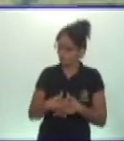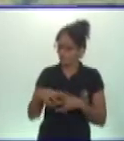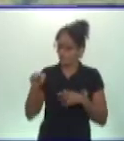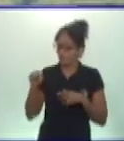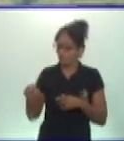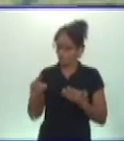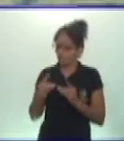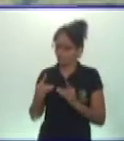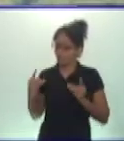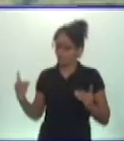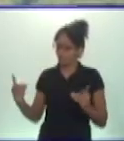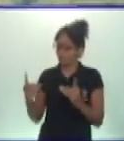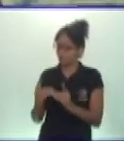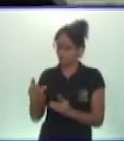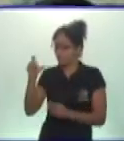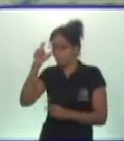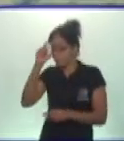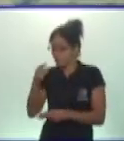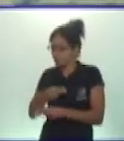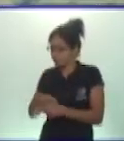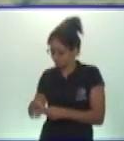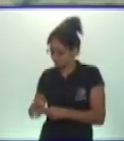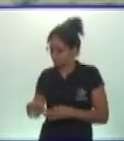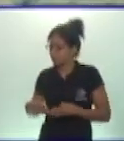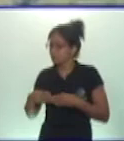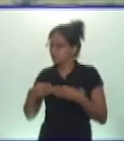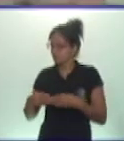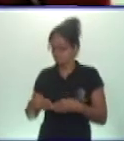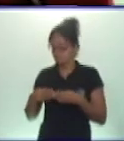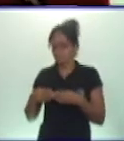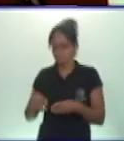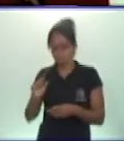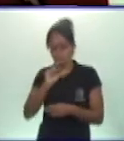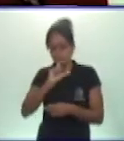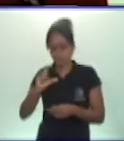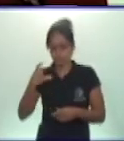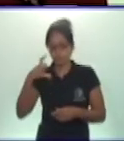todavía tiene ese nombre, Puerto Carena. Así se llama, aún se llama.